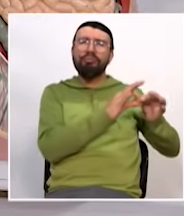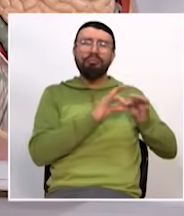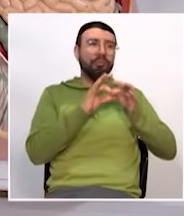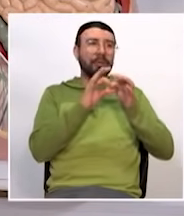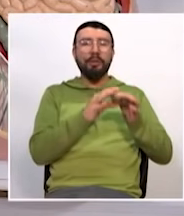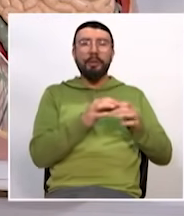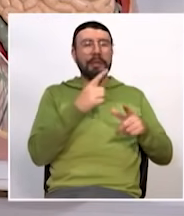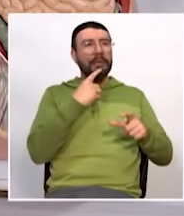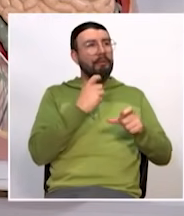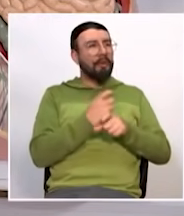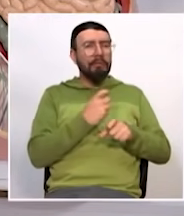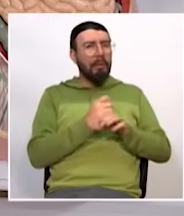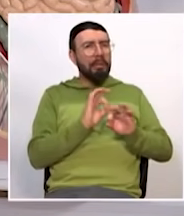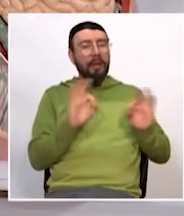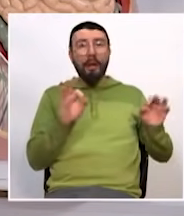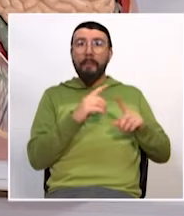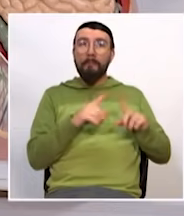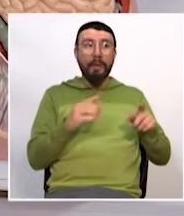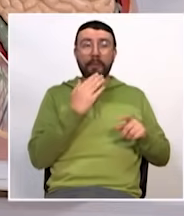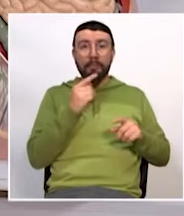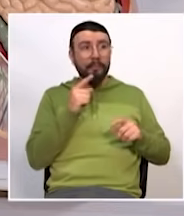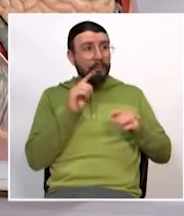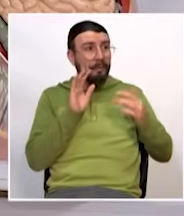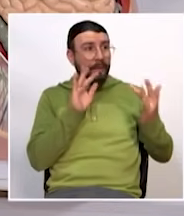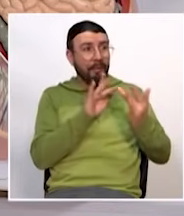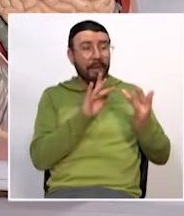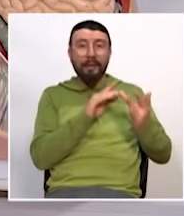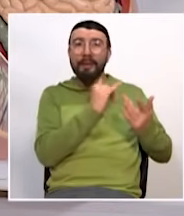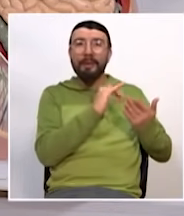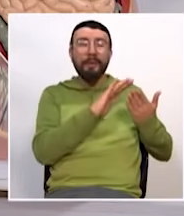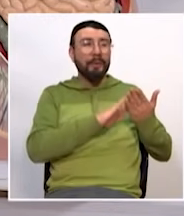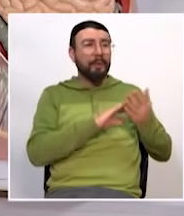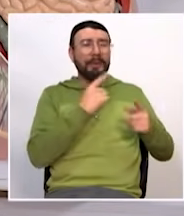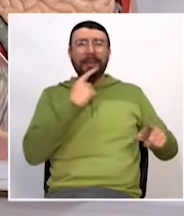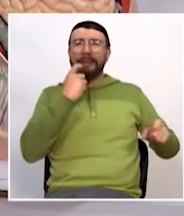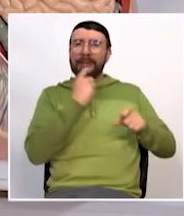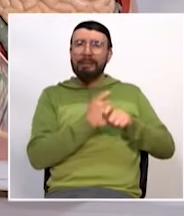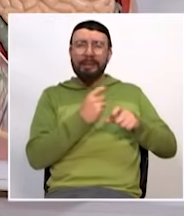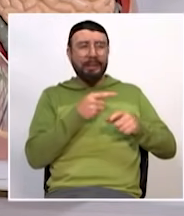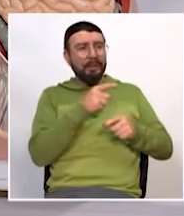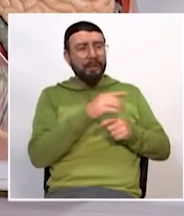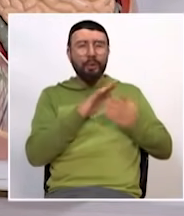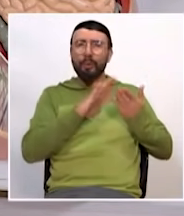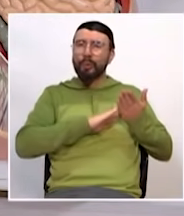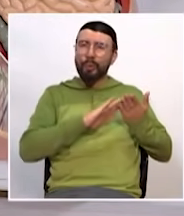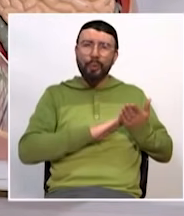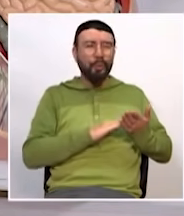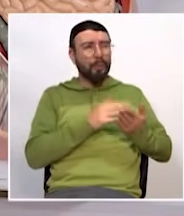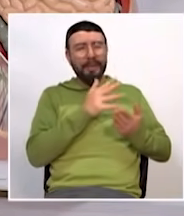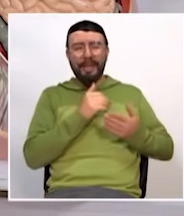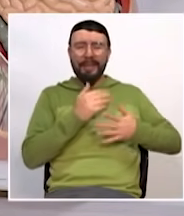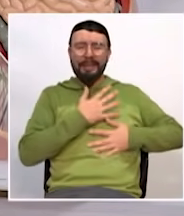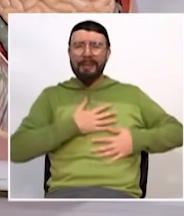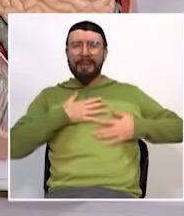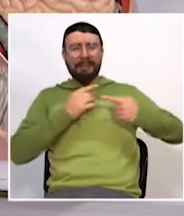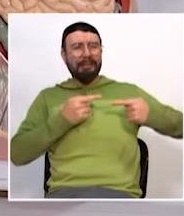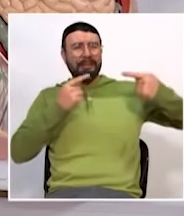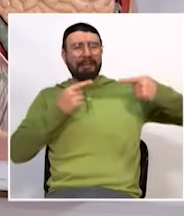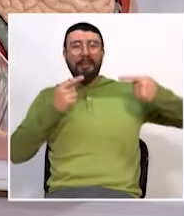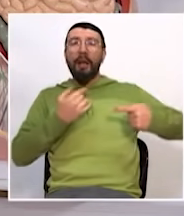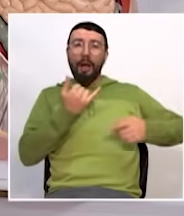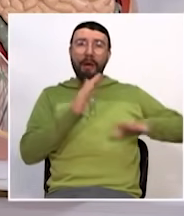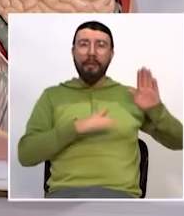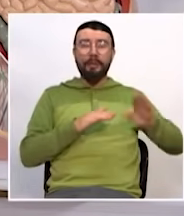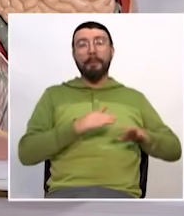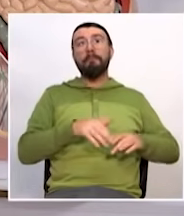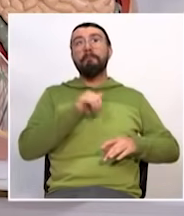tanta dificultad pero si esa relación fue difícil punitiva incómoda genera más